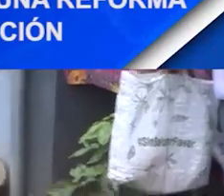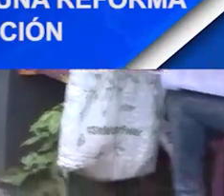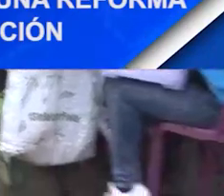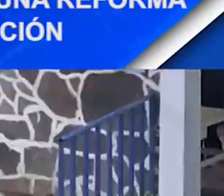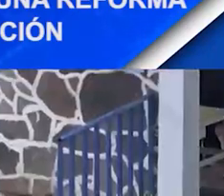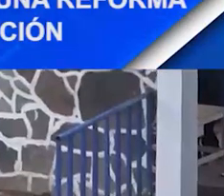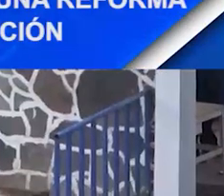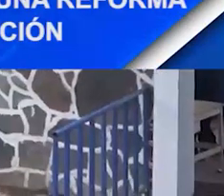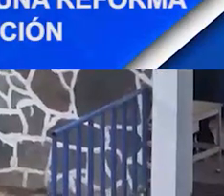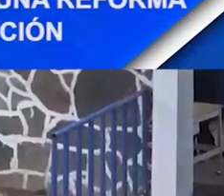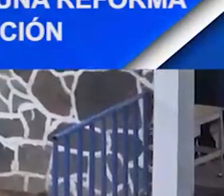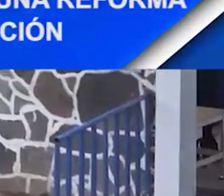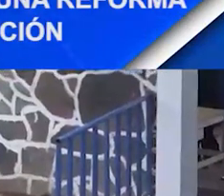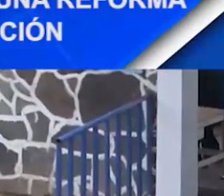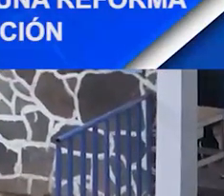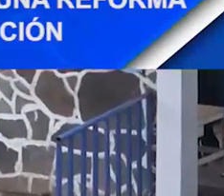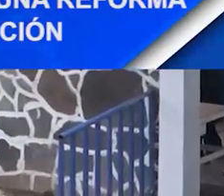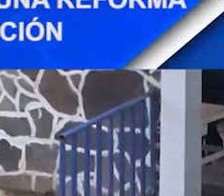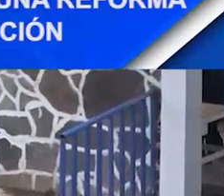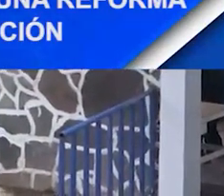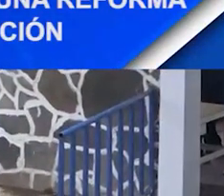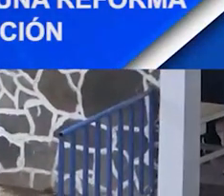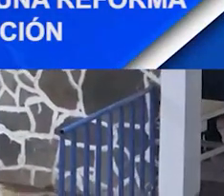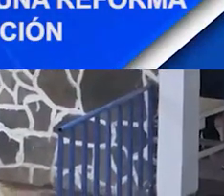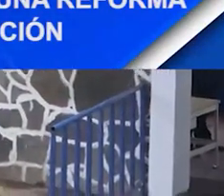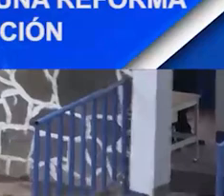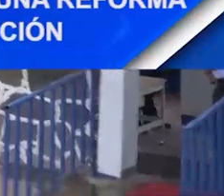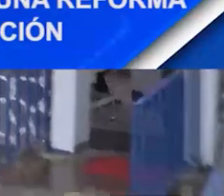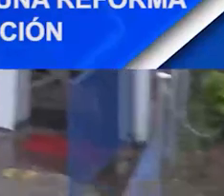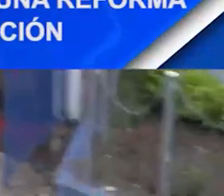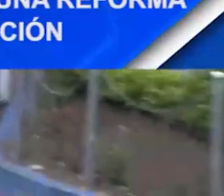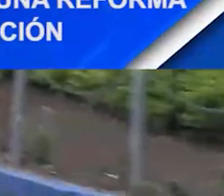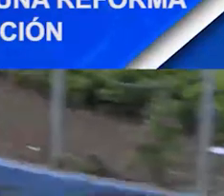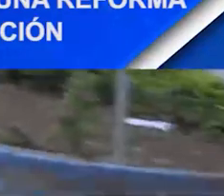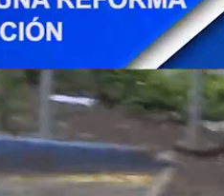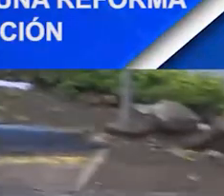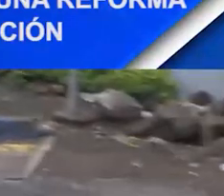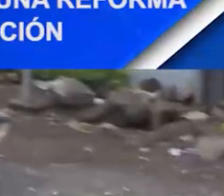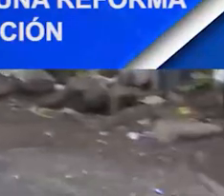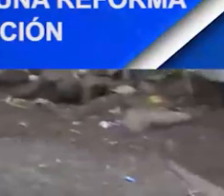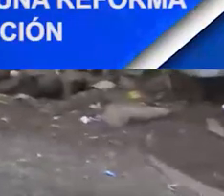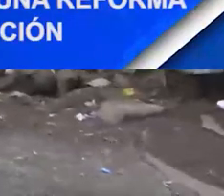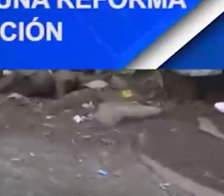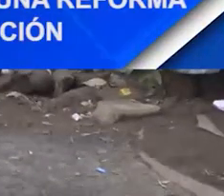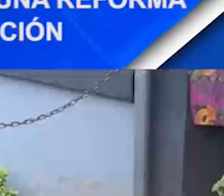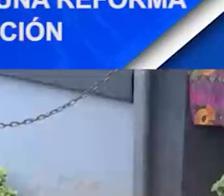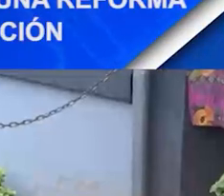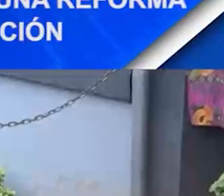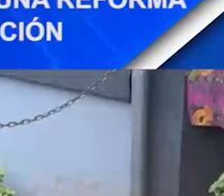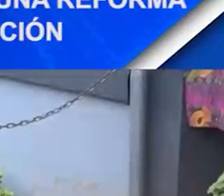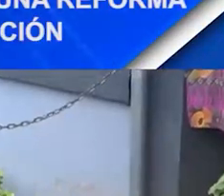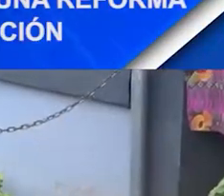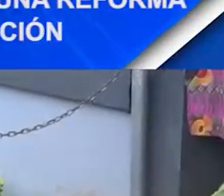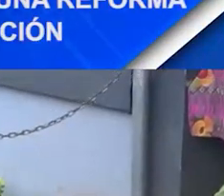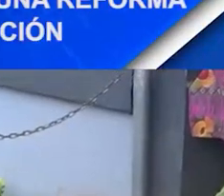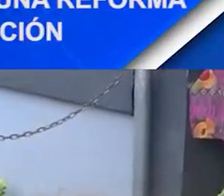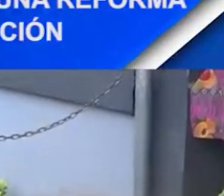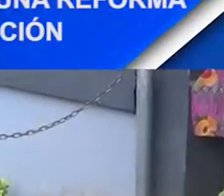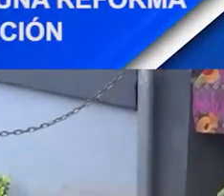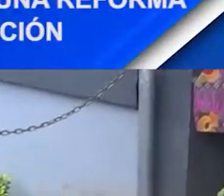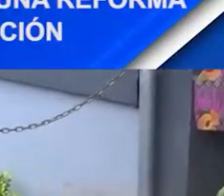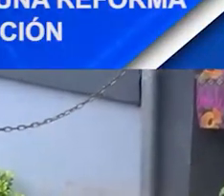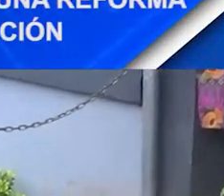Suprema de Justicia, el anteproyecto definitivo será remitido al Ministerio de Hacienda y Crédito